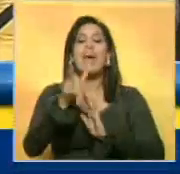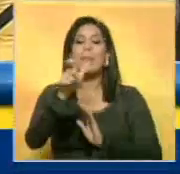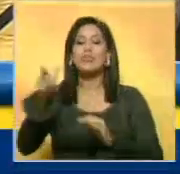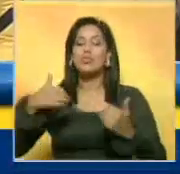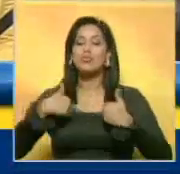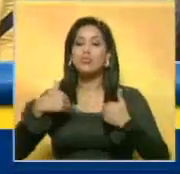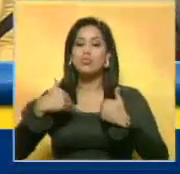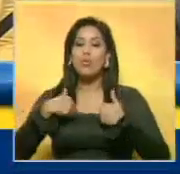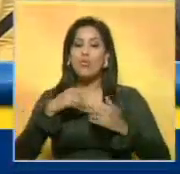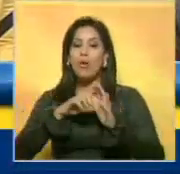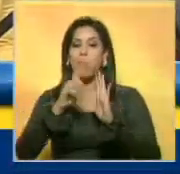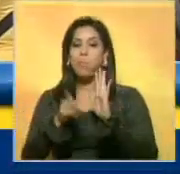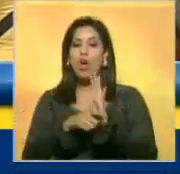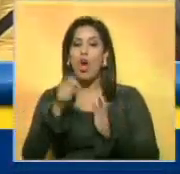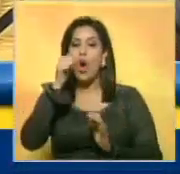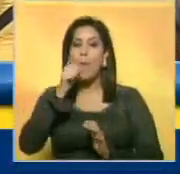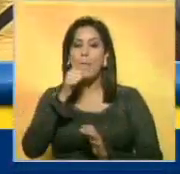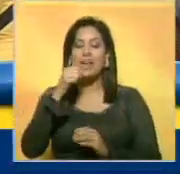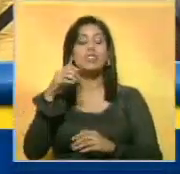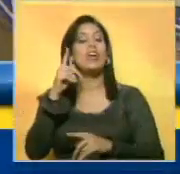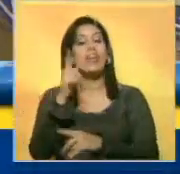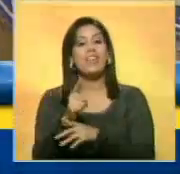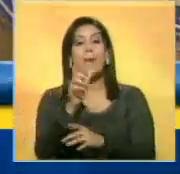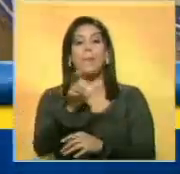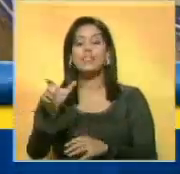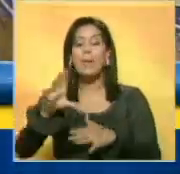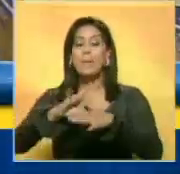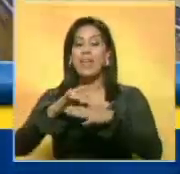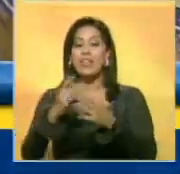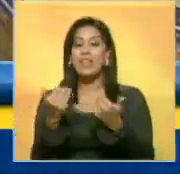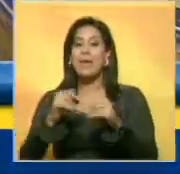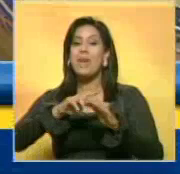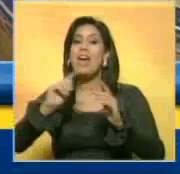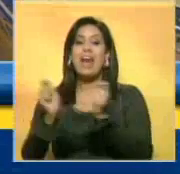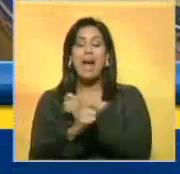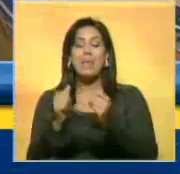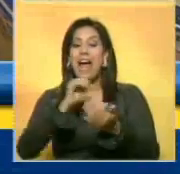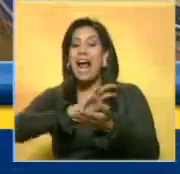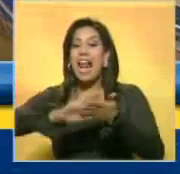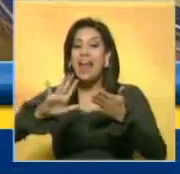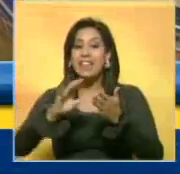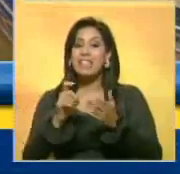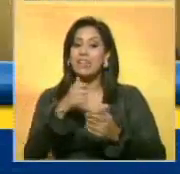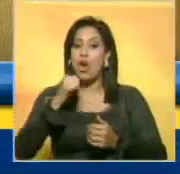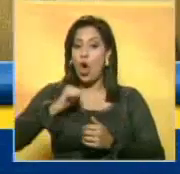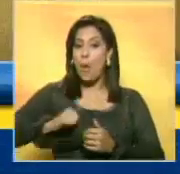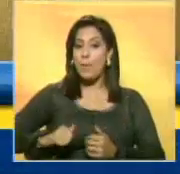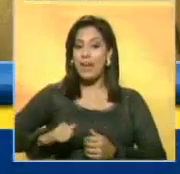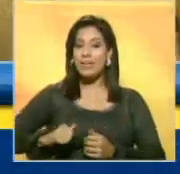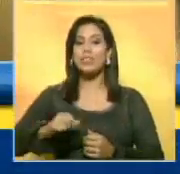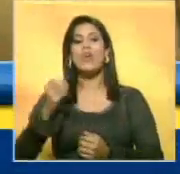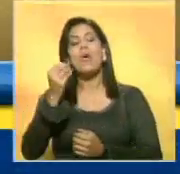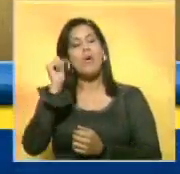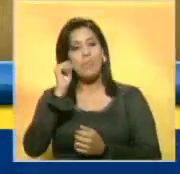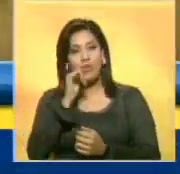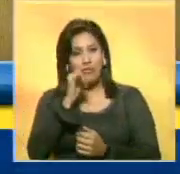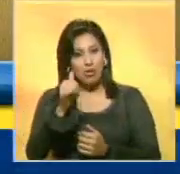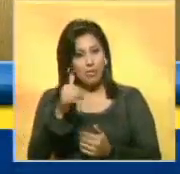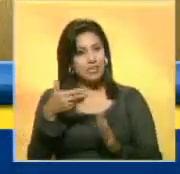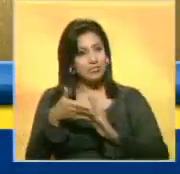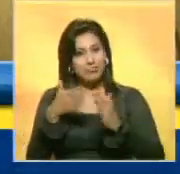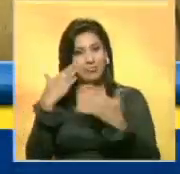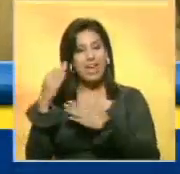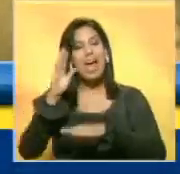las afectadas por las prótesis PIP y se les exige a los médicos el reemplazo gratuito de los implantes. Ivonne Reyes, vocera de las